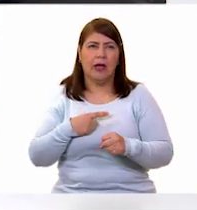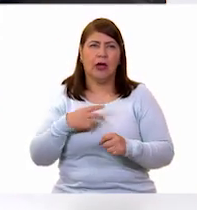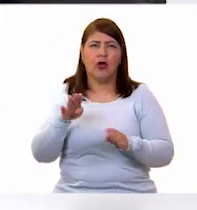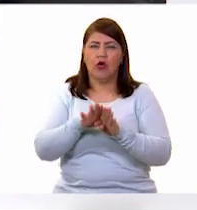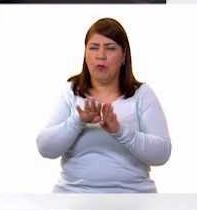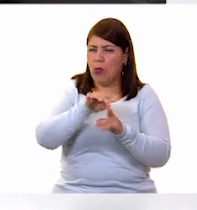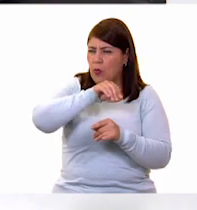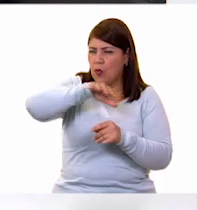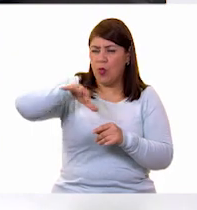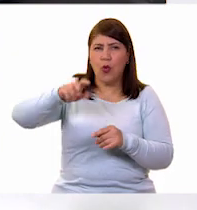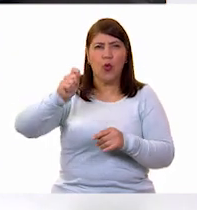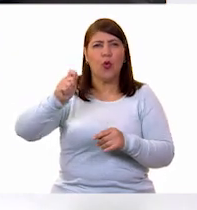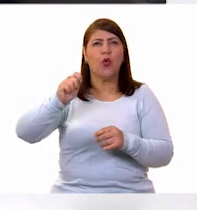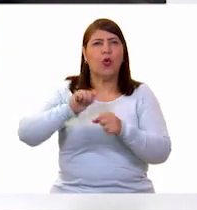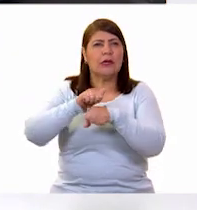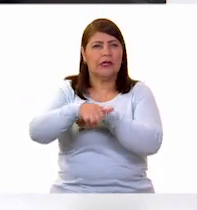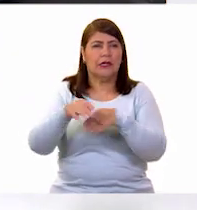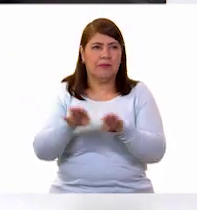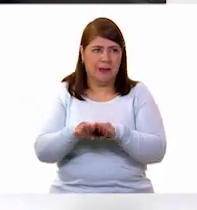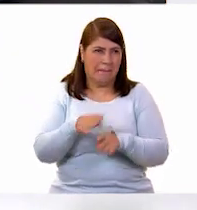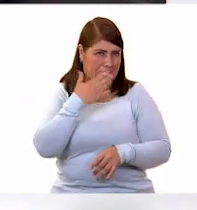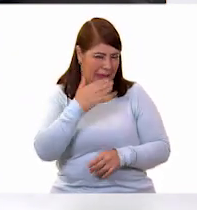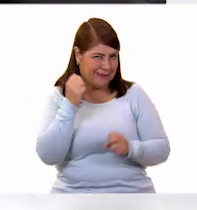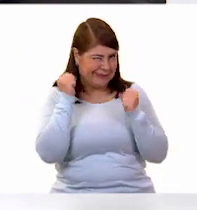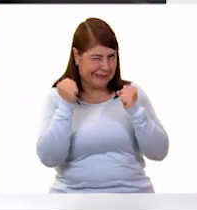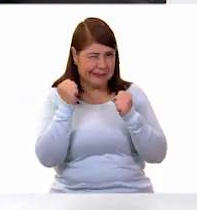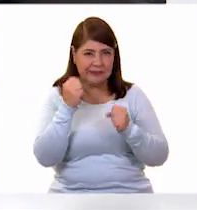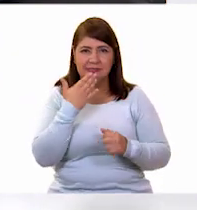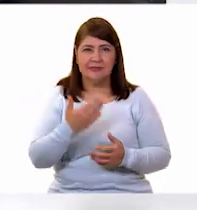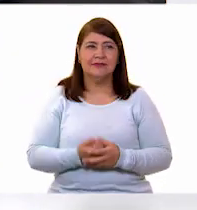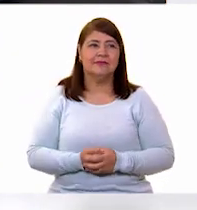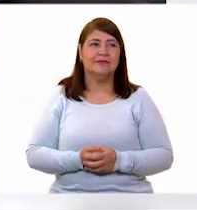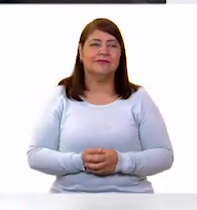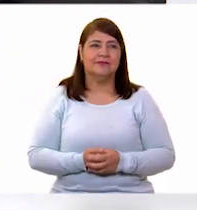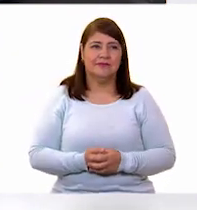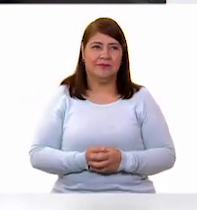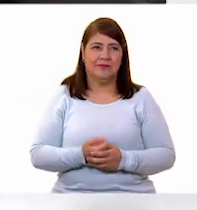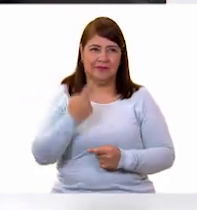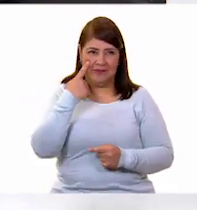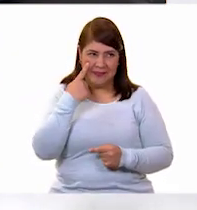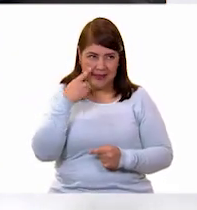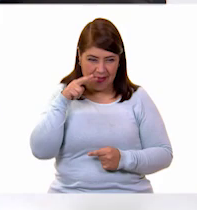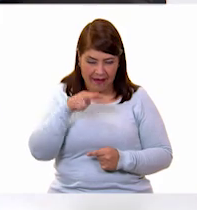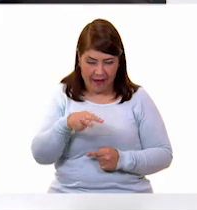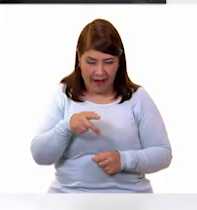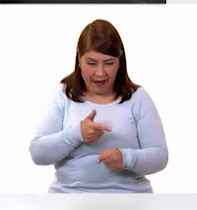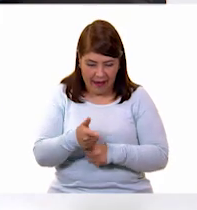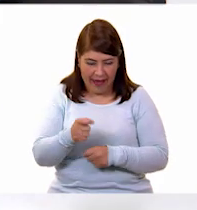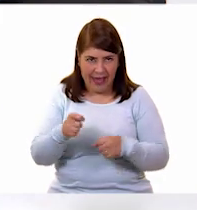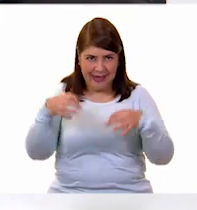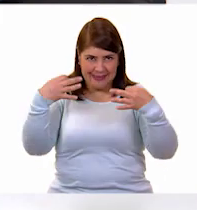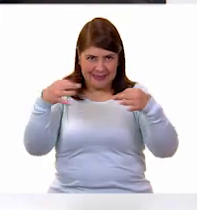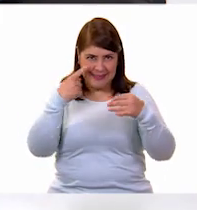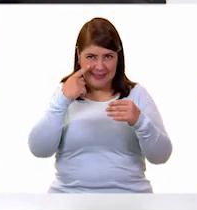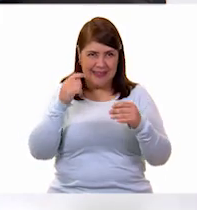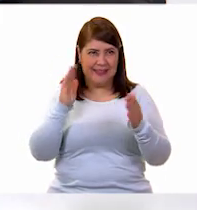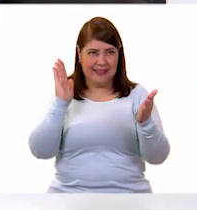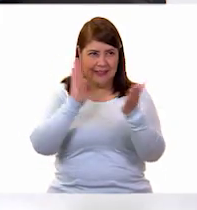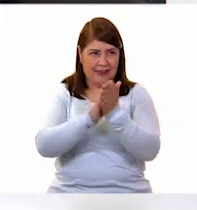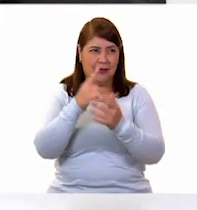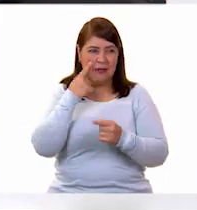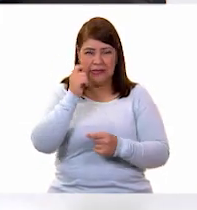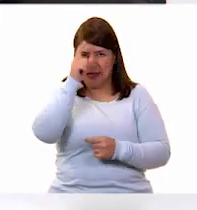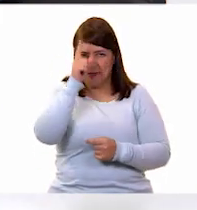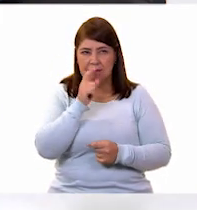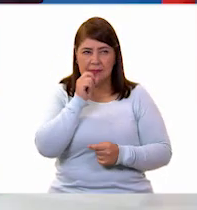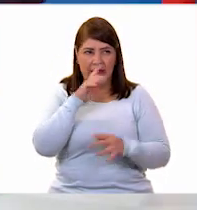sombra, ¿cierto, maestro? Muy bien. Yes, voy bien. Pues les voy a traer este acetato que ya vi aquí desde hace rato. Y también es de la Luna, también